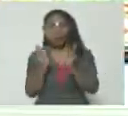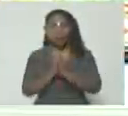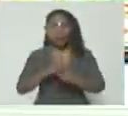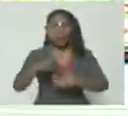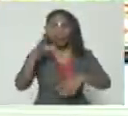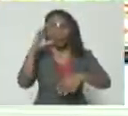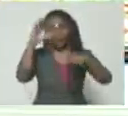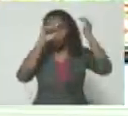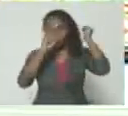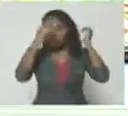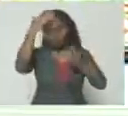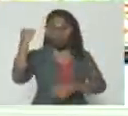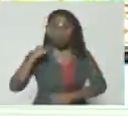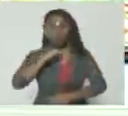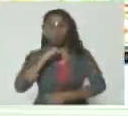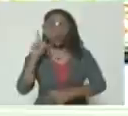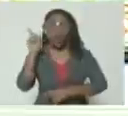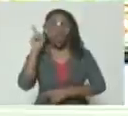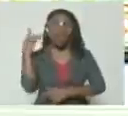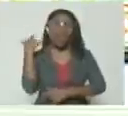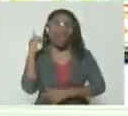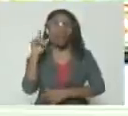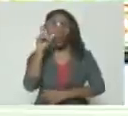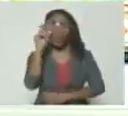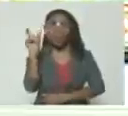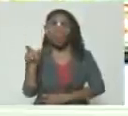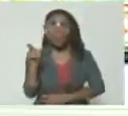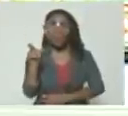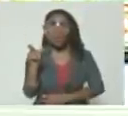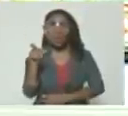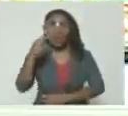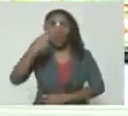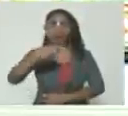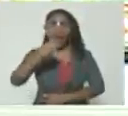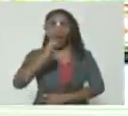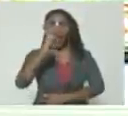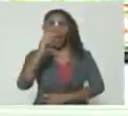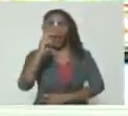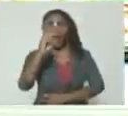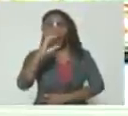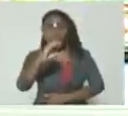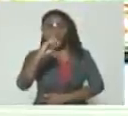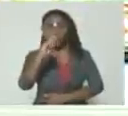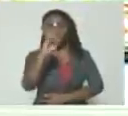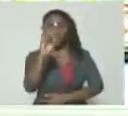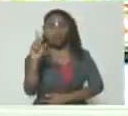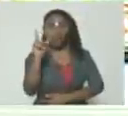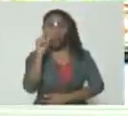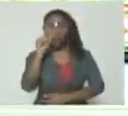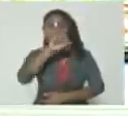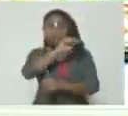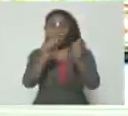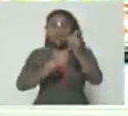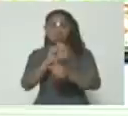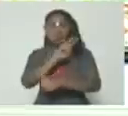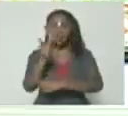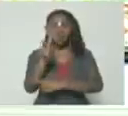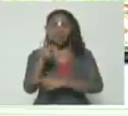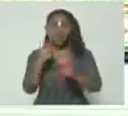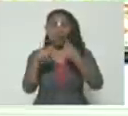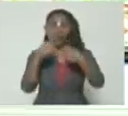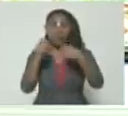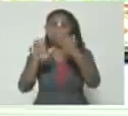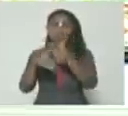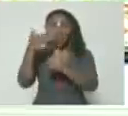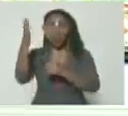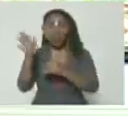municipio San Francisco. Allá está el doctor Héctor Silva, viceministro de Comercio Exterior,